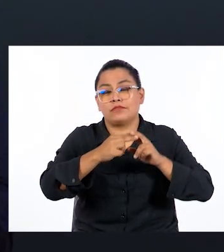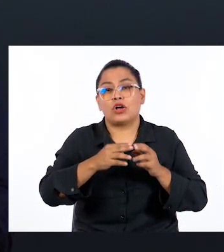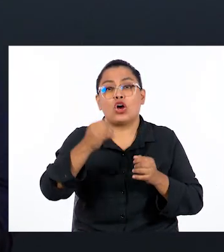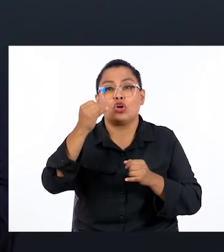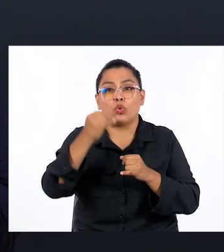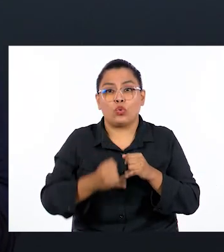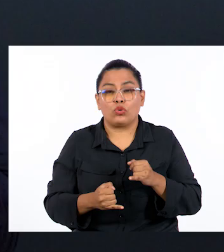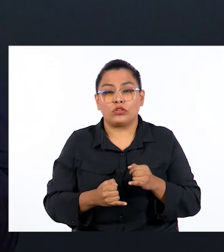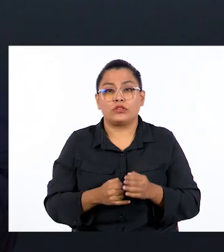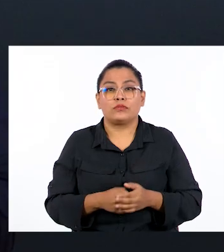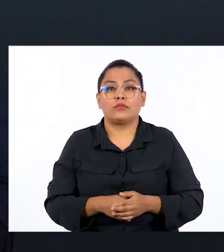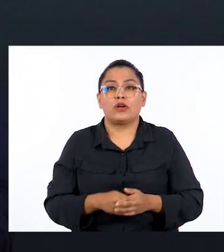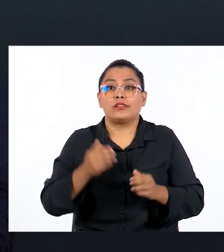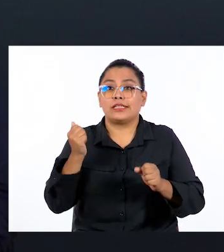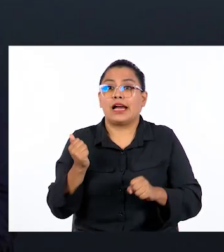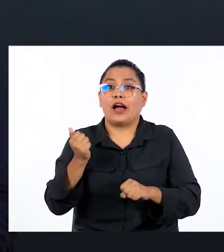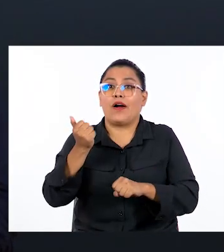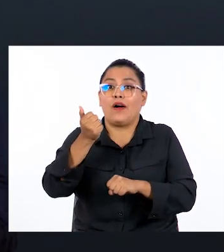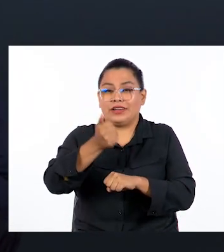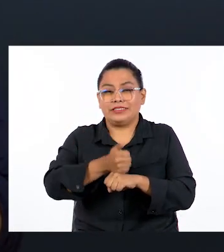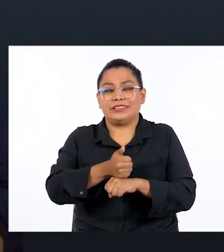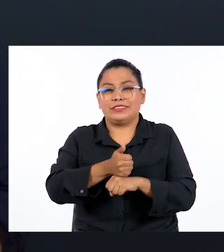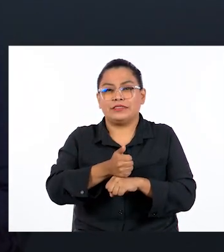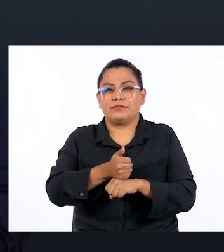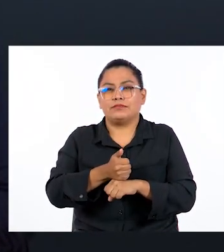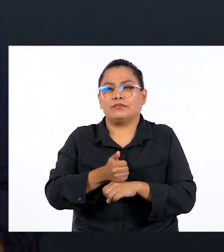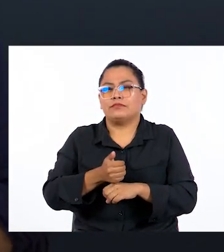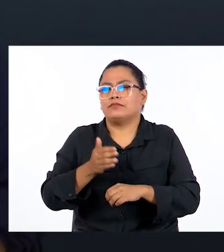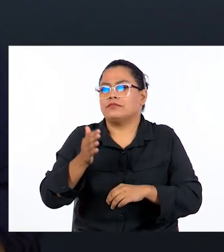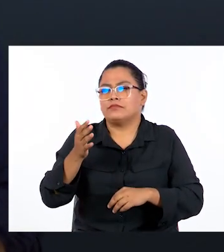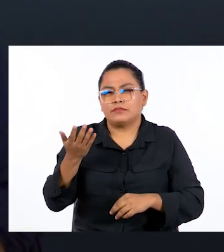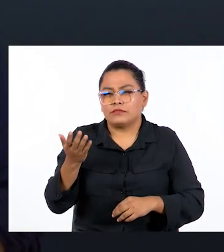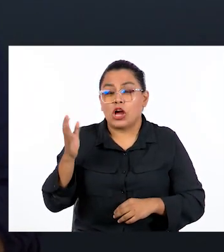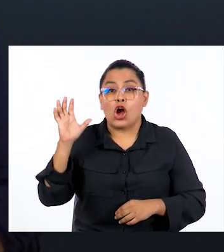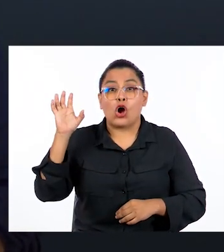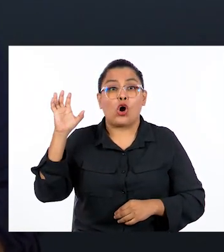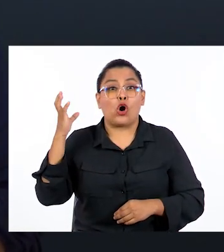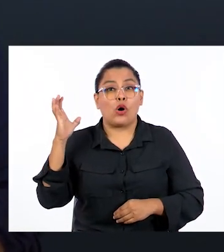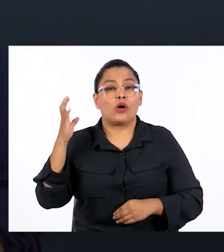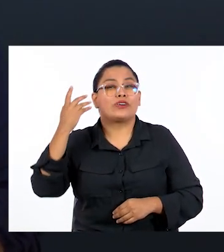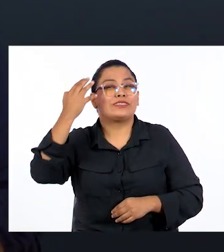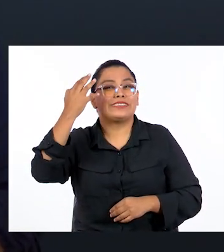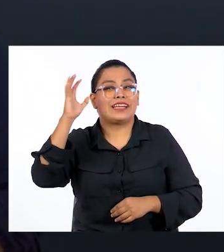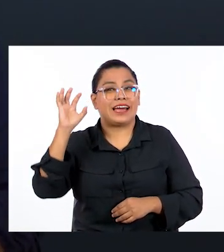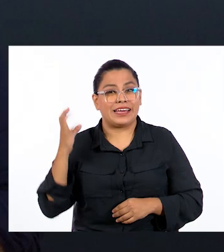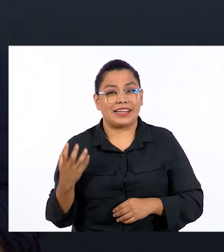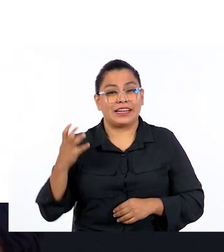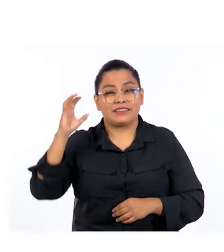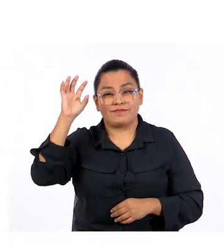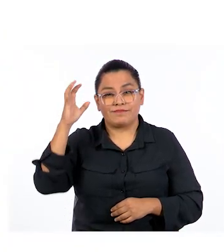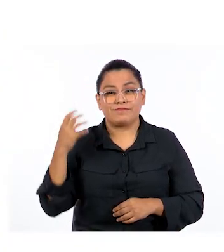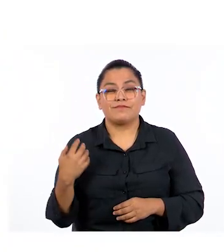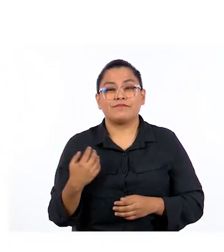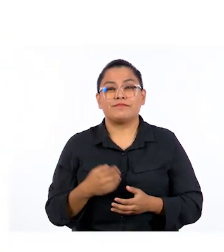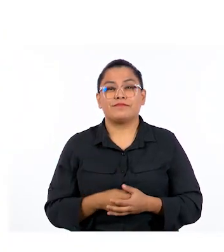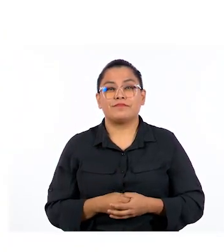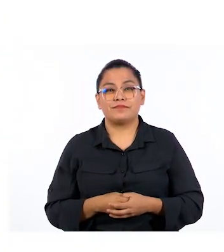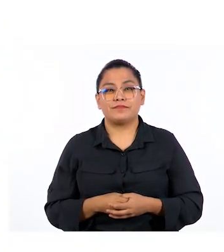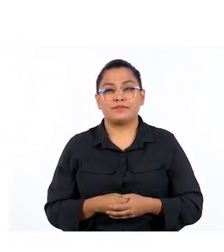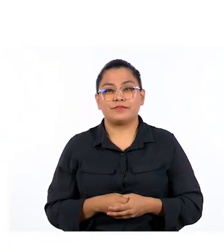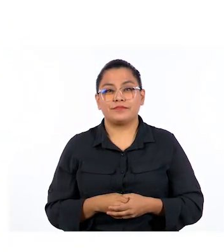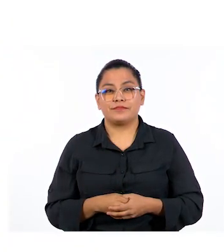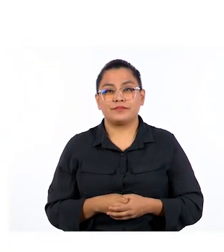último tenemos la consolidación, que la vamos a ubicar con el color naranja. En la etapa de